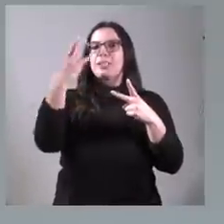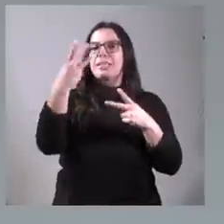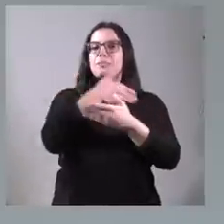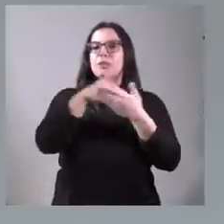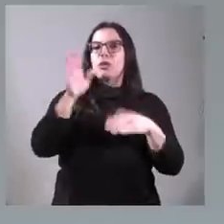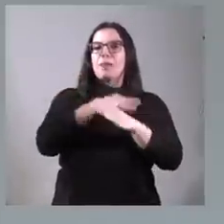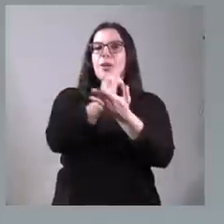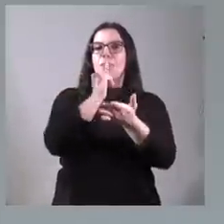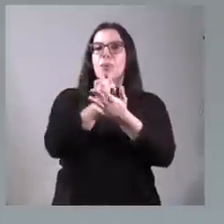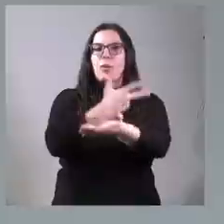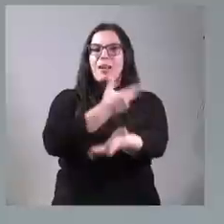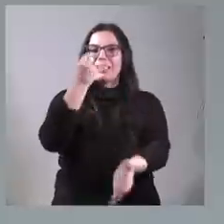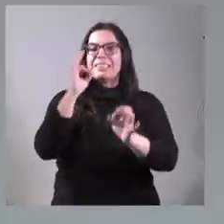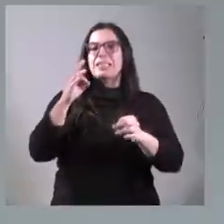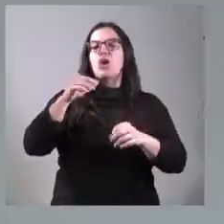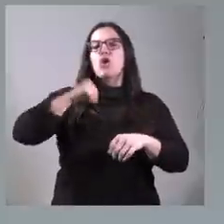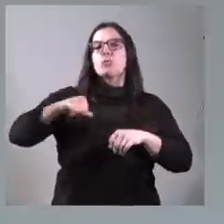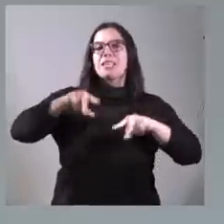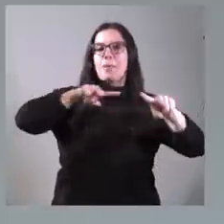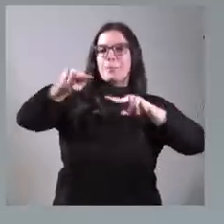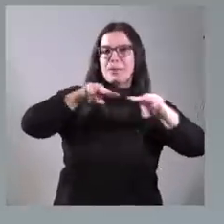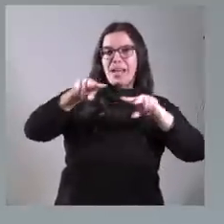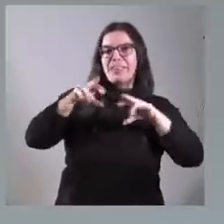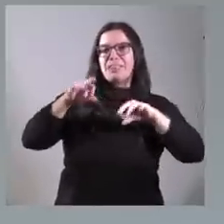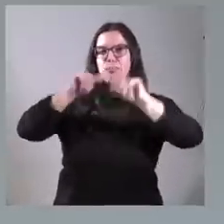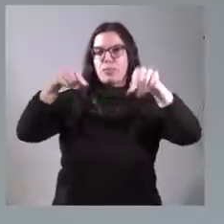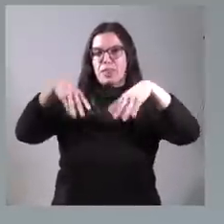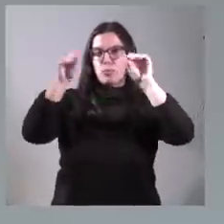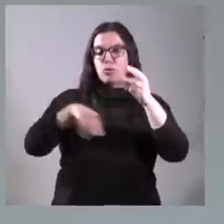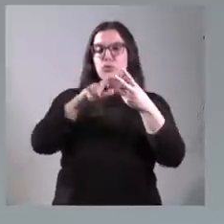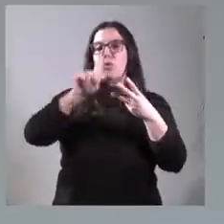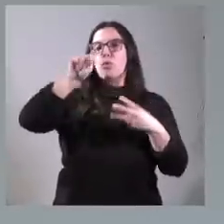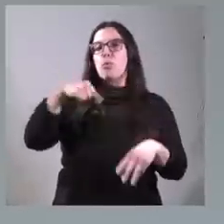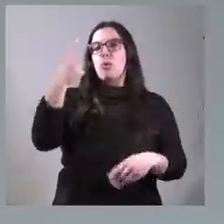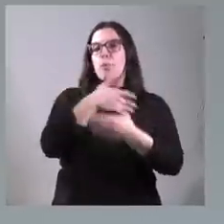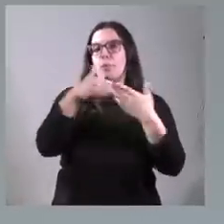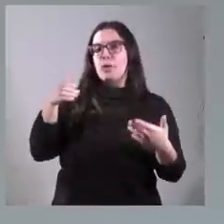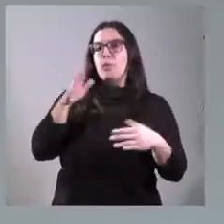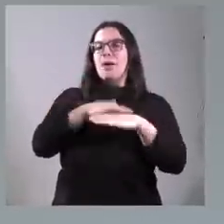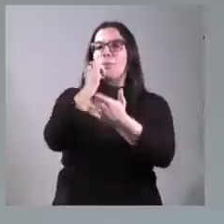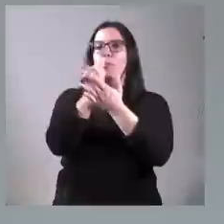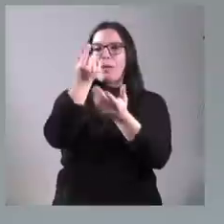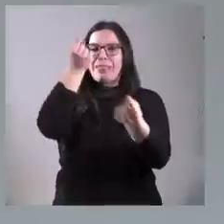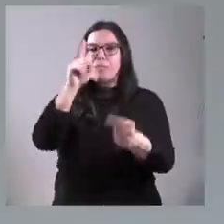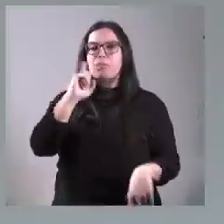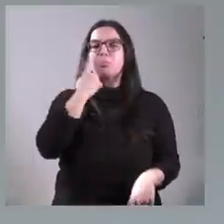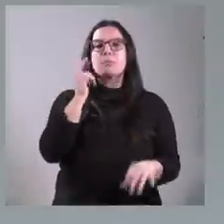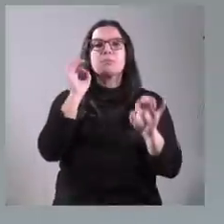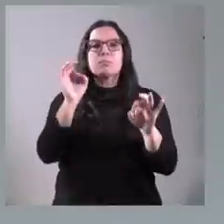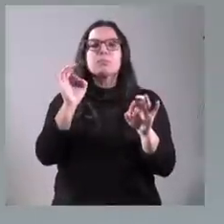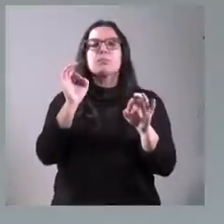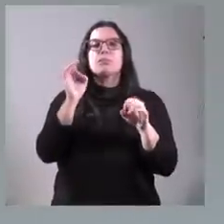pruebas analíticas en el hospital de Miranda debro en Burgos uno como millones para pruebas de precisión en diagnóstico